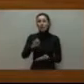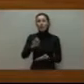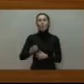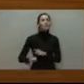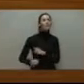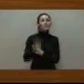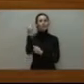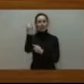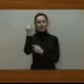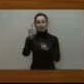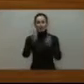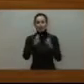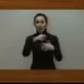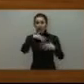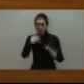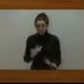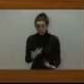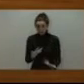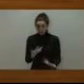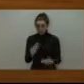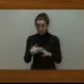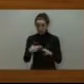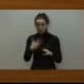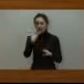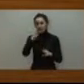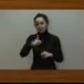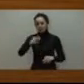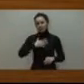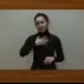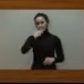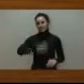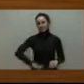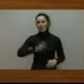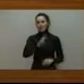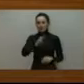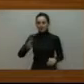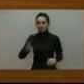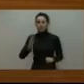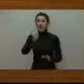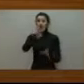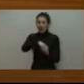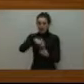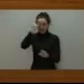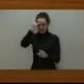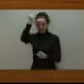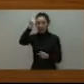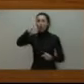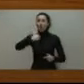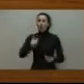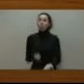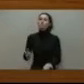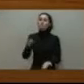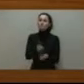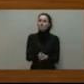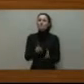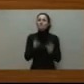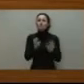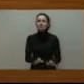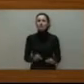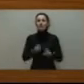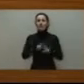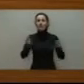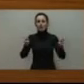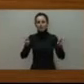este tema a la actualidad política fue el Grupo Parlamentario Popular. Por eso incido en esa idea de que somos hoy nosotros quienes volvemos a traer